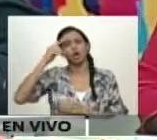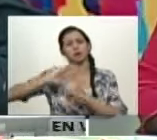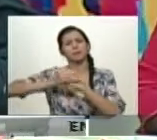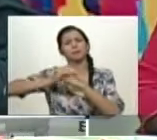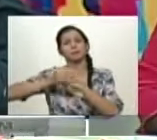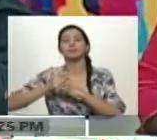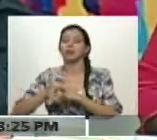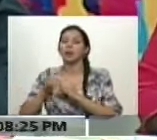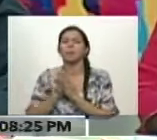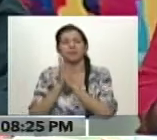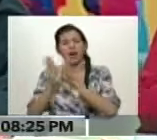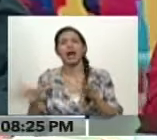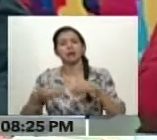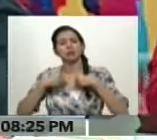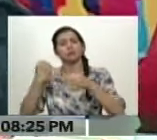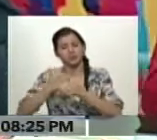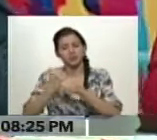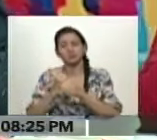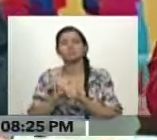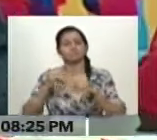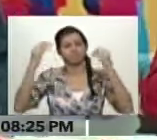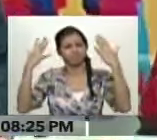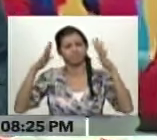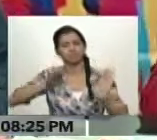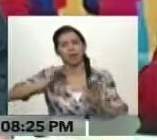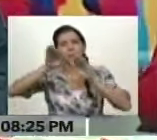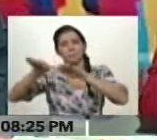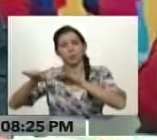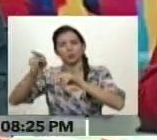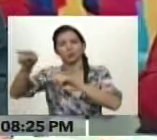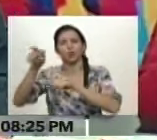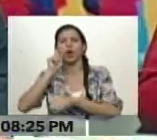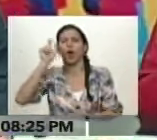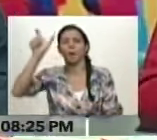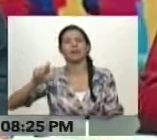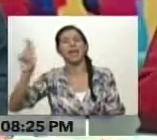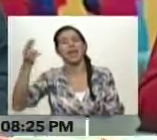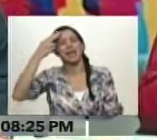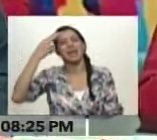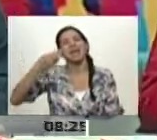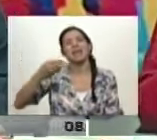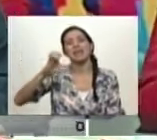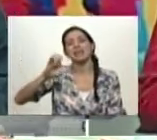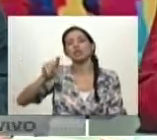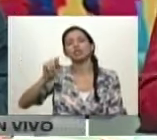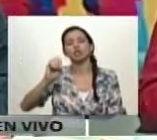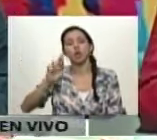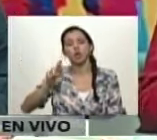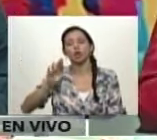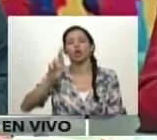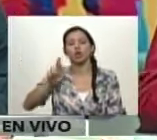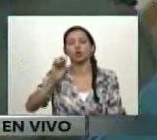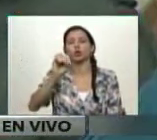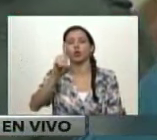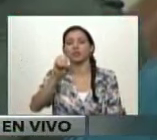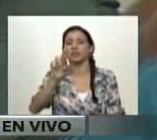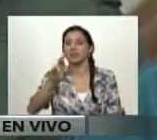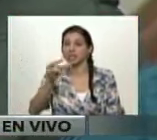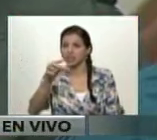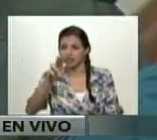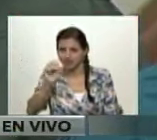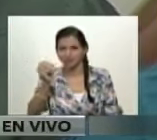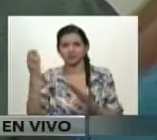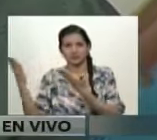pido todo el apoyo para Héctor Rodríguez y para los compañeros y compañeras que están al frente de esta tarea del Congreso de la